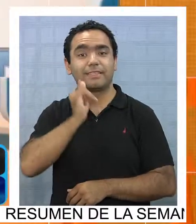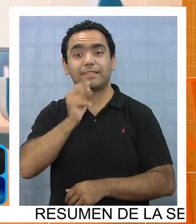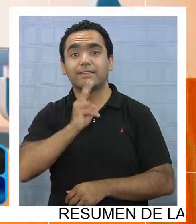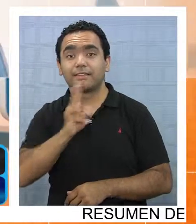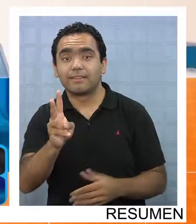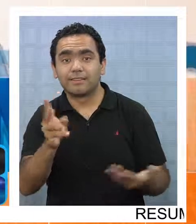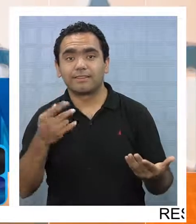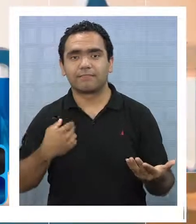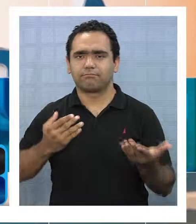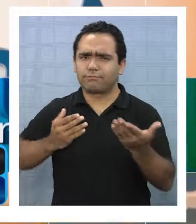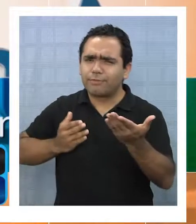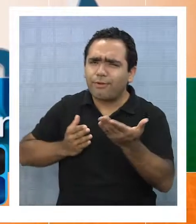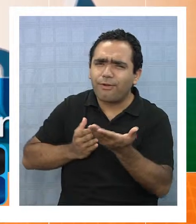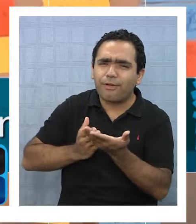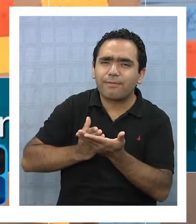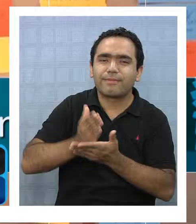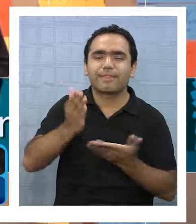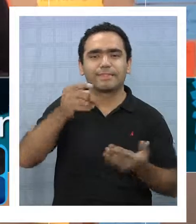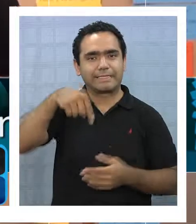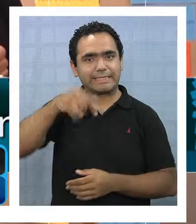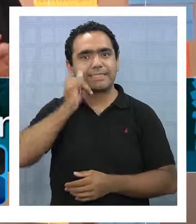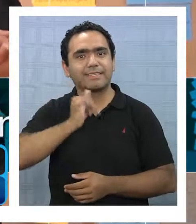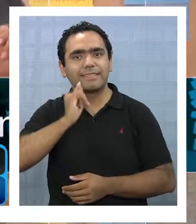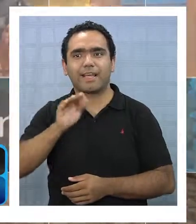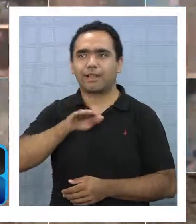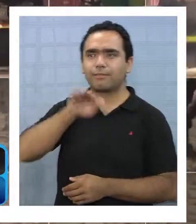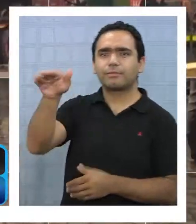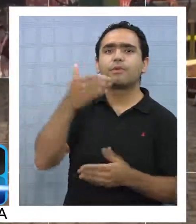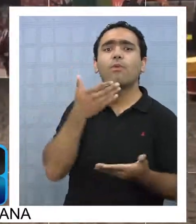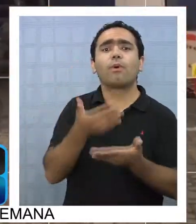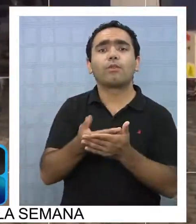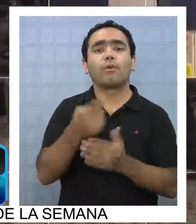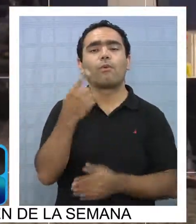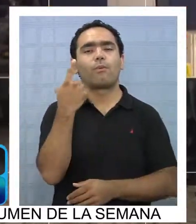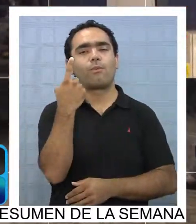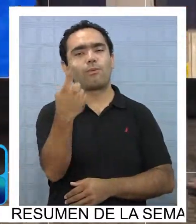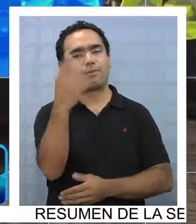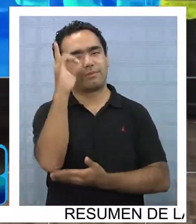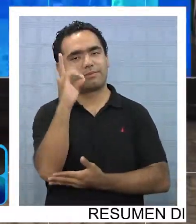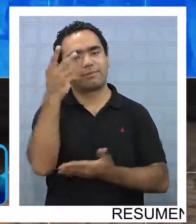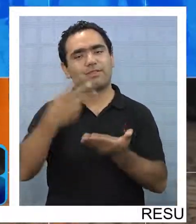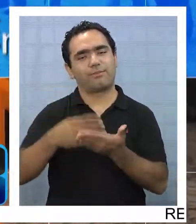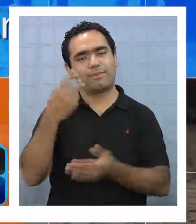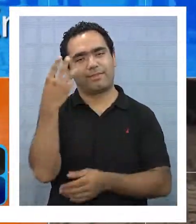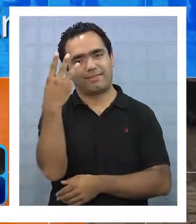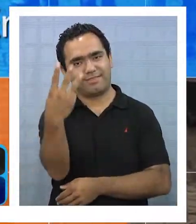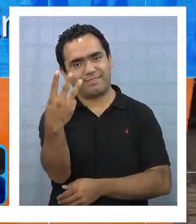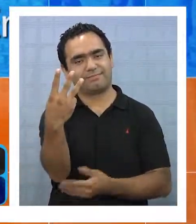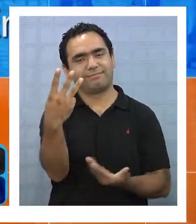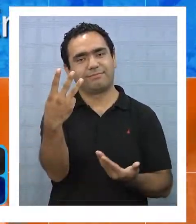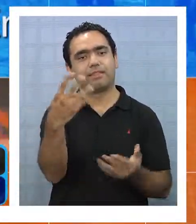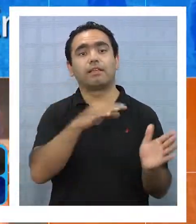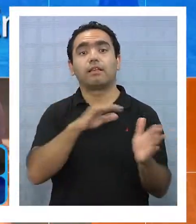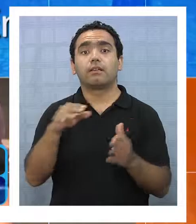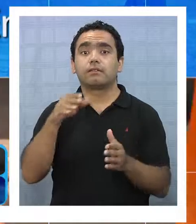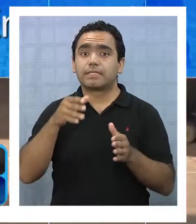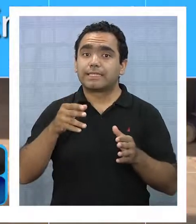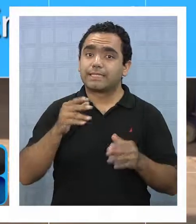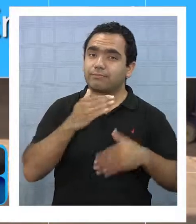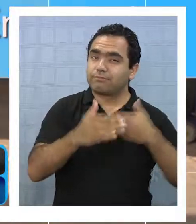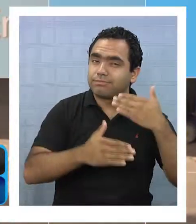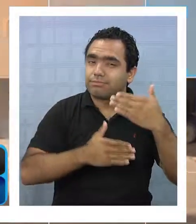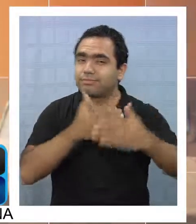La Señal comenzó sus transmisiones en Iquique y Alto Piso el 1 de diciembre del año 2003. Un camino que ha dejado